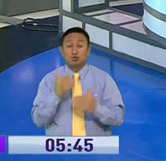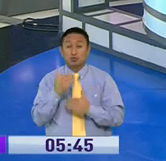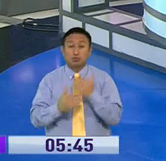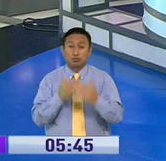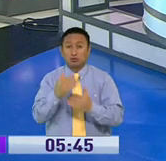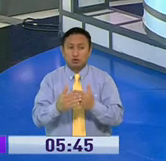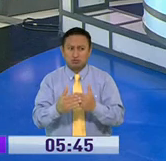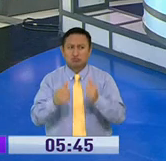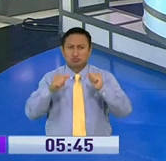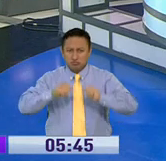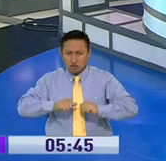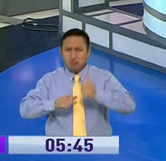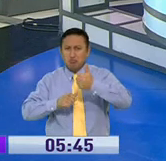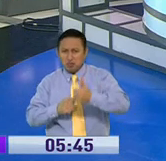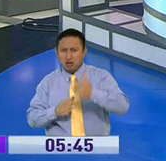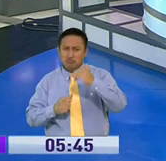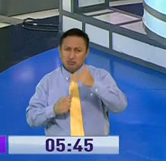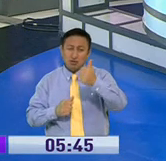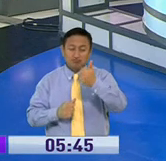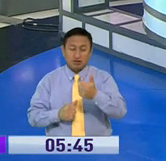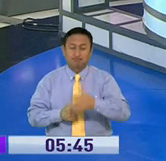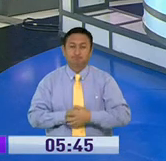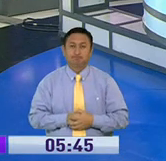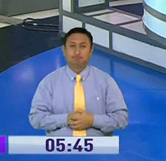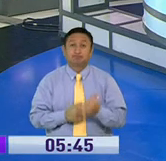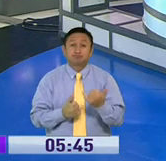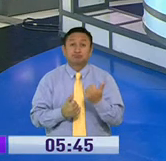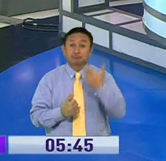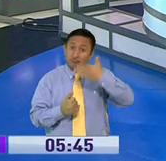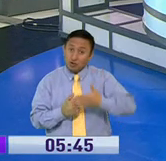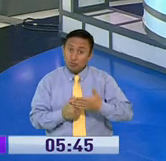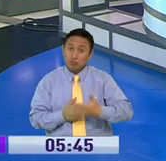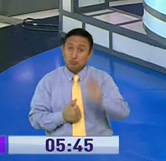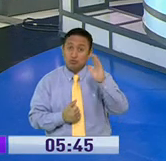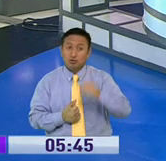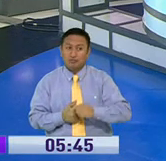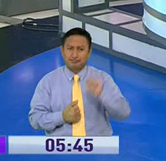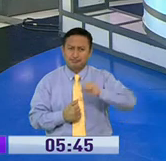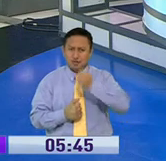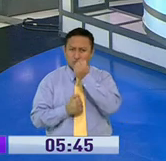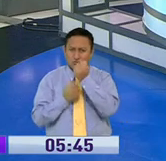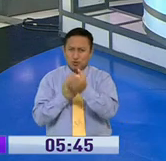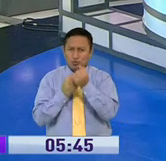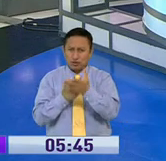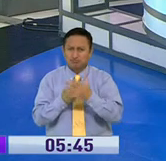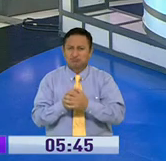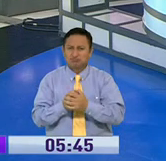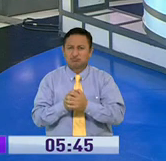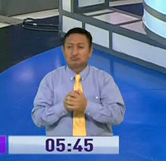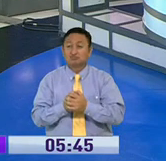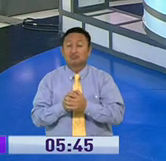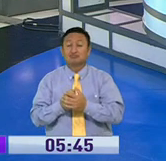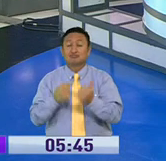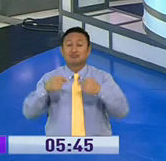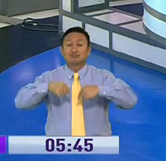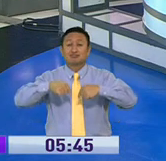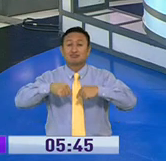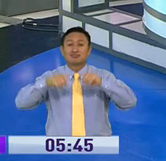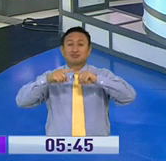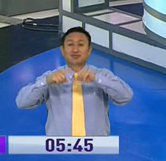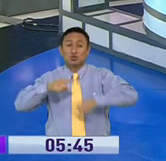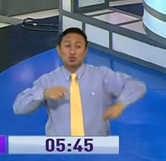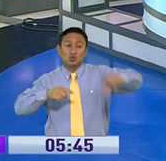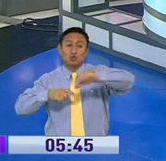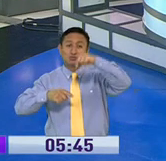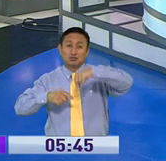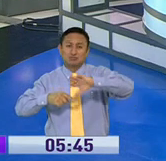que han ido dando algunos y buenos resultados. Hoy, a lo largo de estas emisiones, les estaremos contando cómo amanecen en distintas ciudades